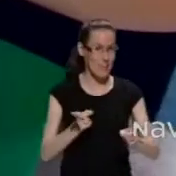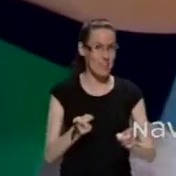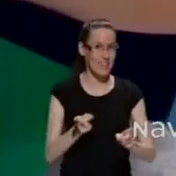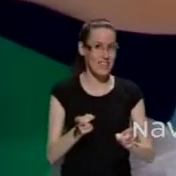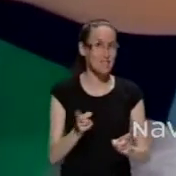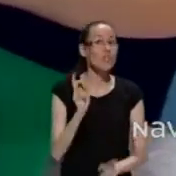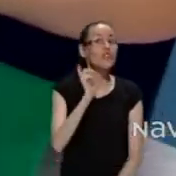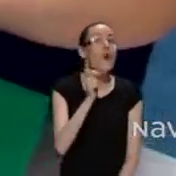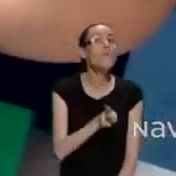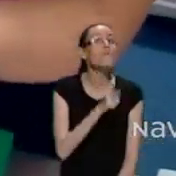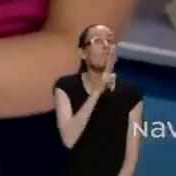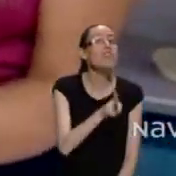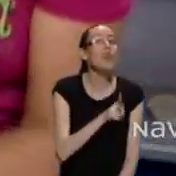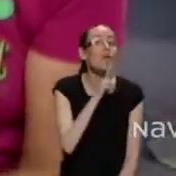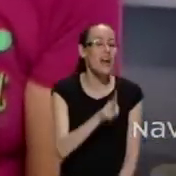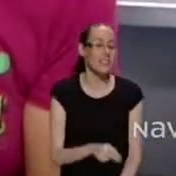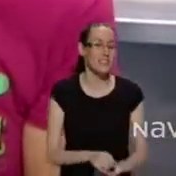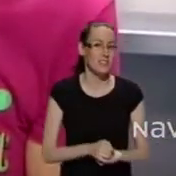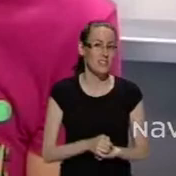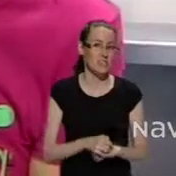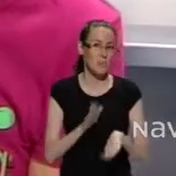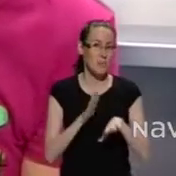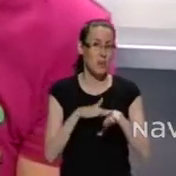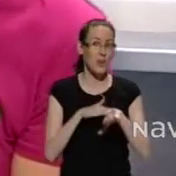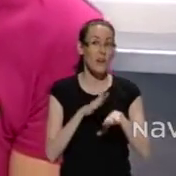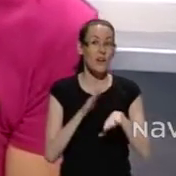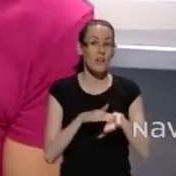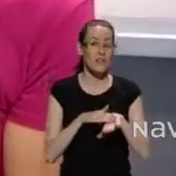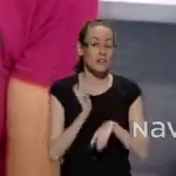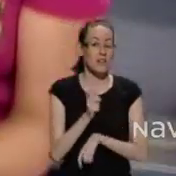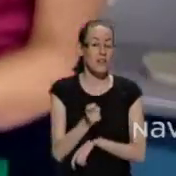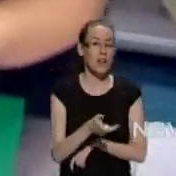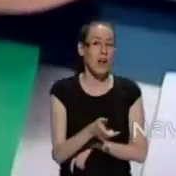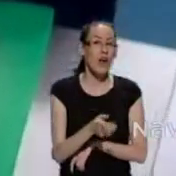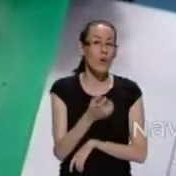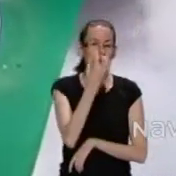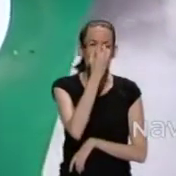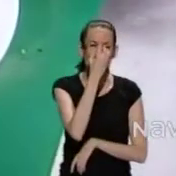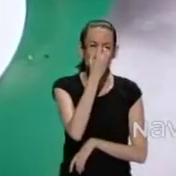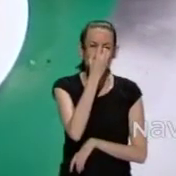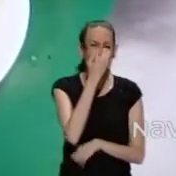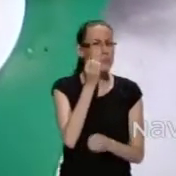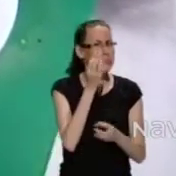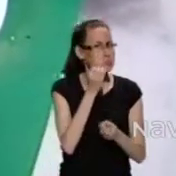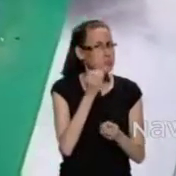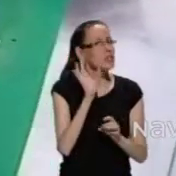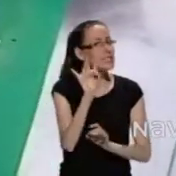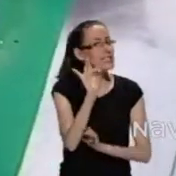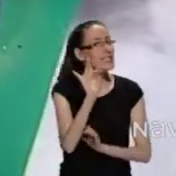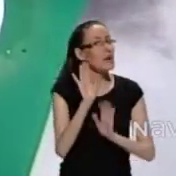verduras. Porque, bueno, los tomates ahora en verano están muy bien, pero